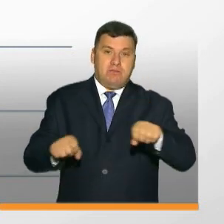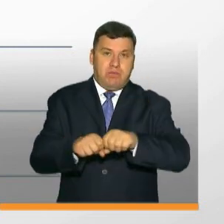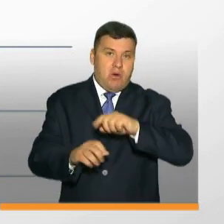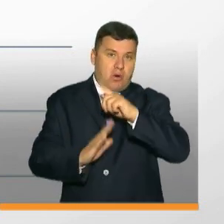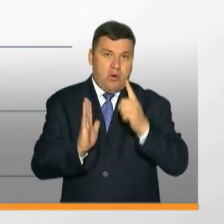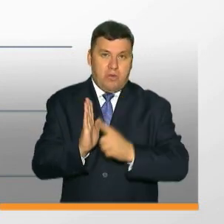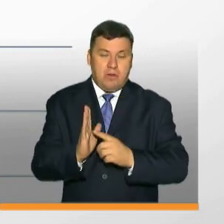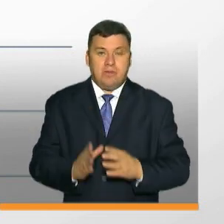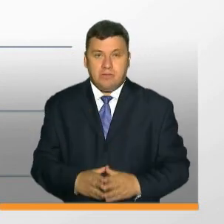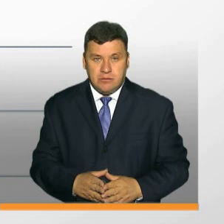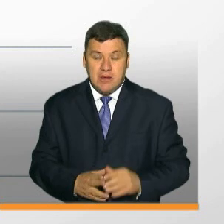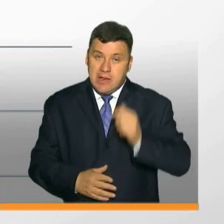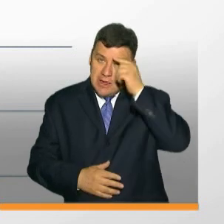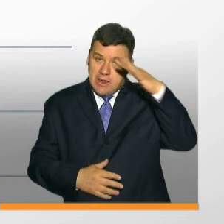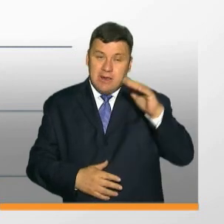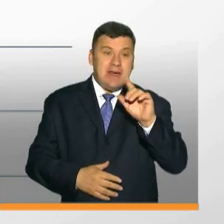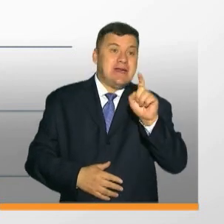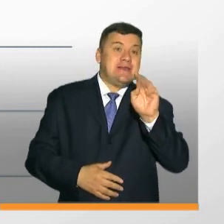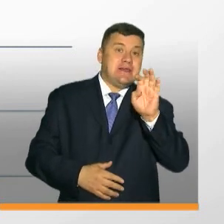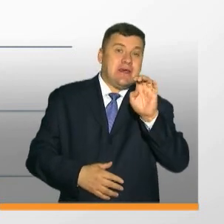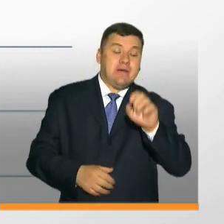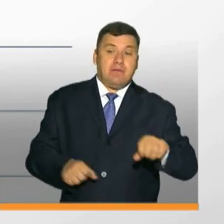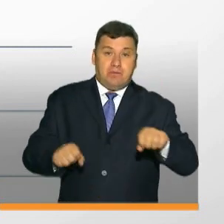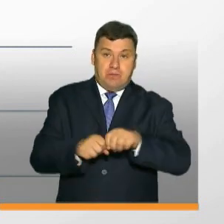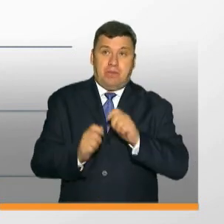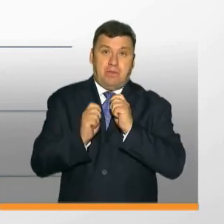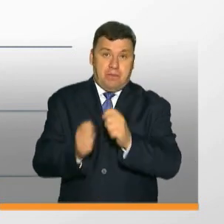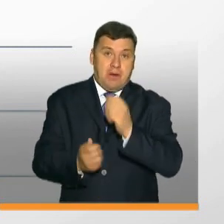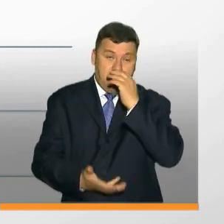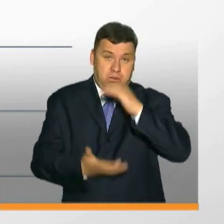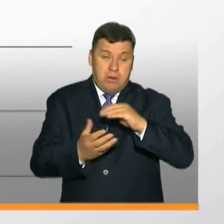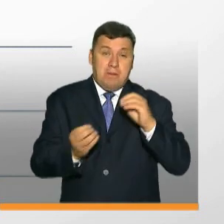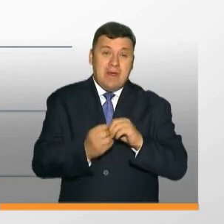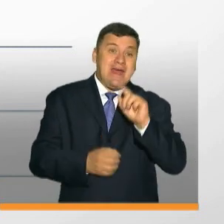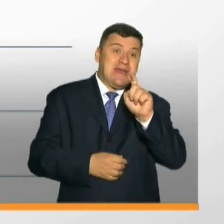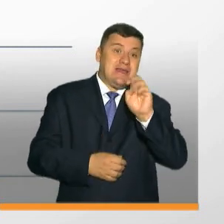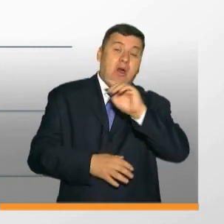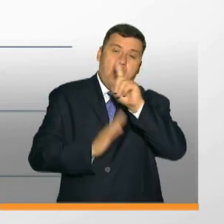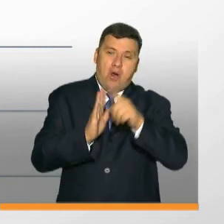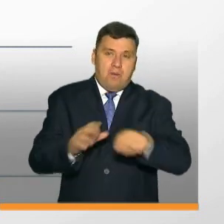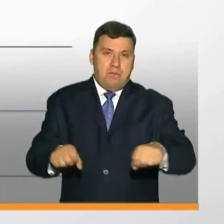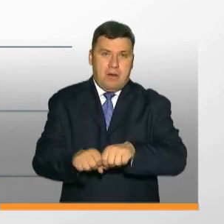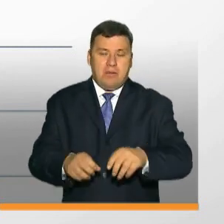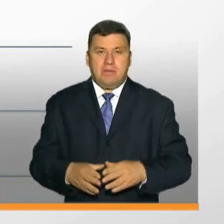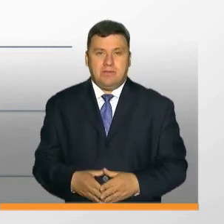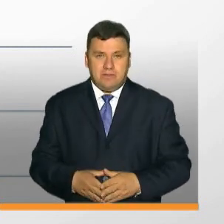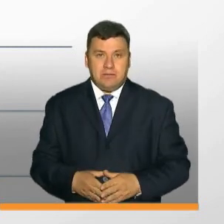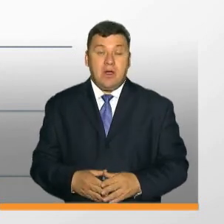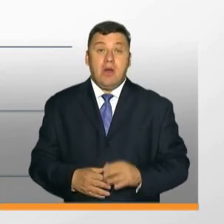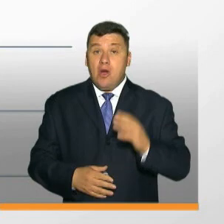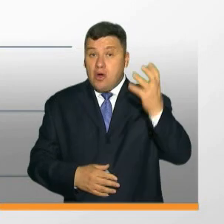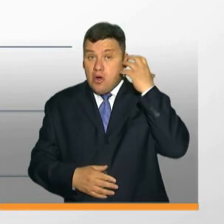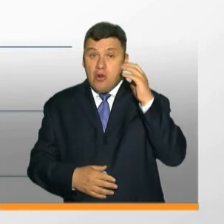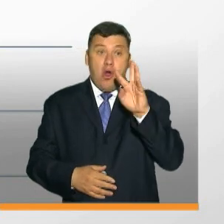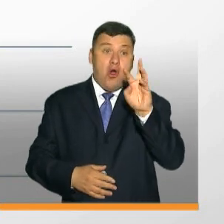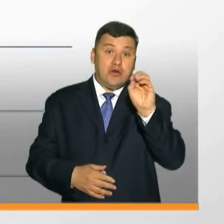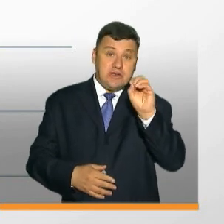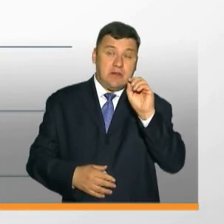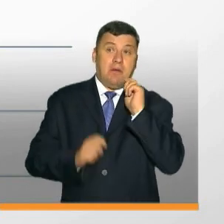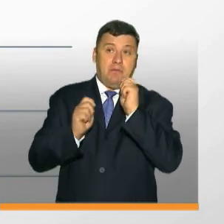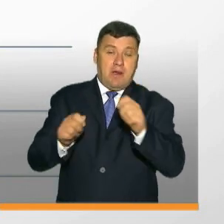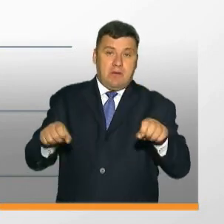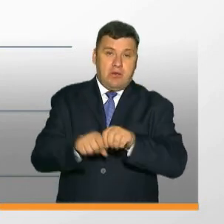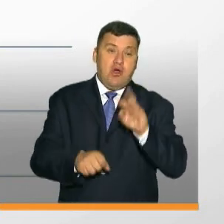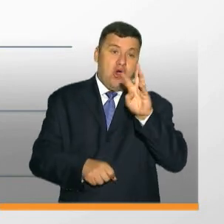sido instalados. En Cartagena, 69 ventiladores asignados, de los cuales 69 han sido instalados. Y en Córdoba, 80 ventiladores